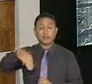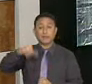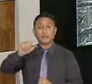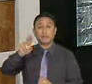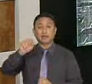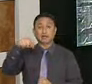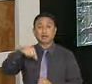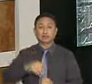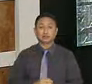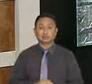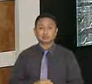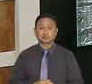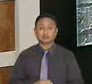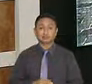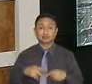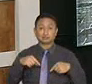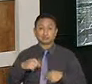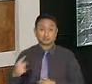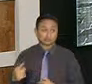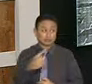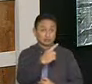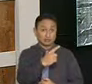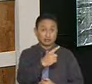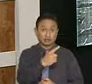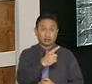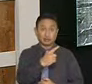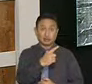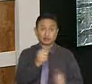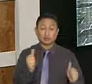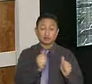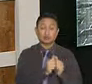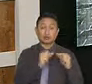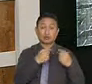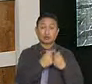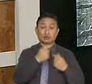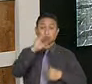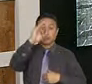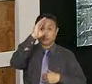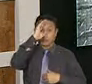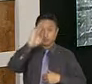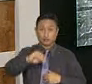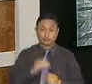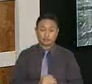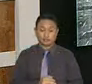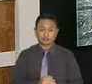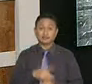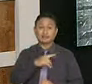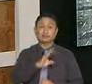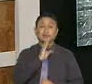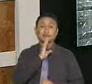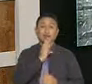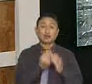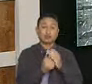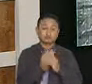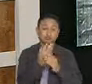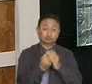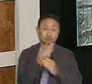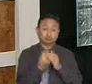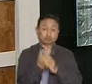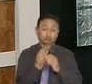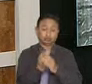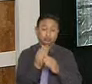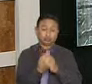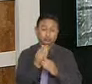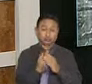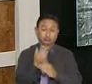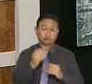en escena y justo donde está Mario y Jaramillo ahí junto a la banda de la Policía Nacional existe una fuente de agua Marilyn esa Fuente